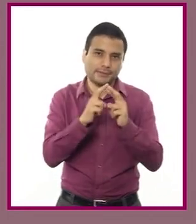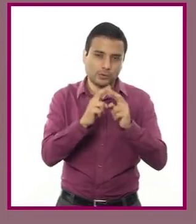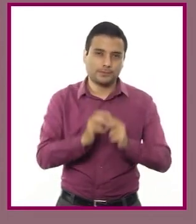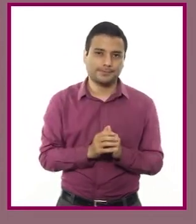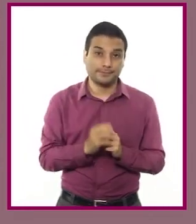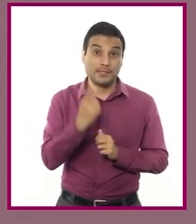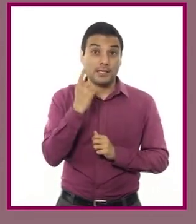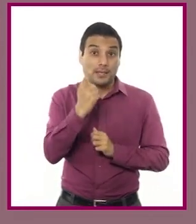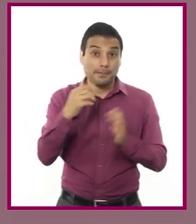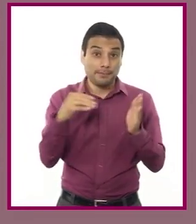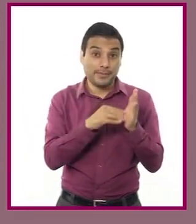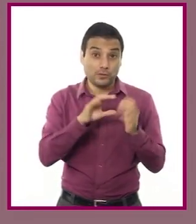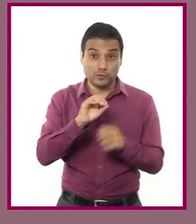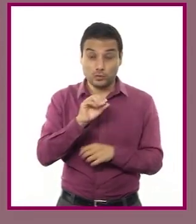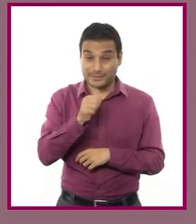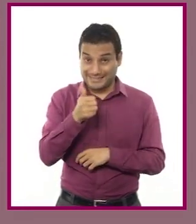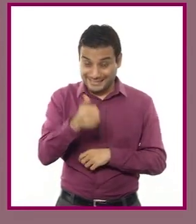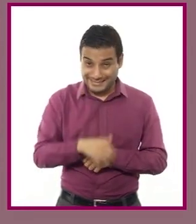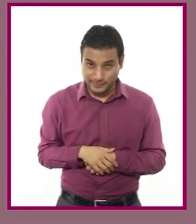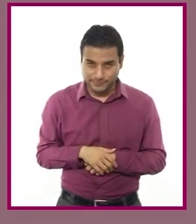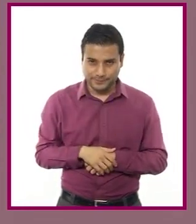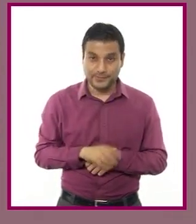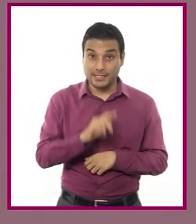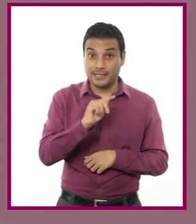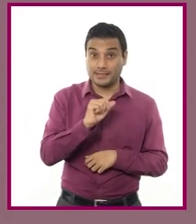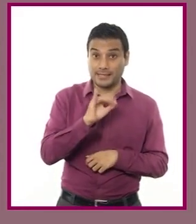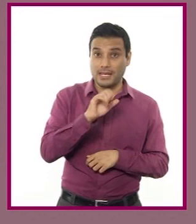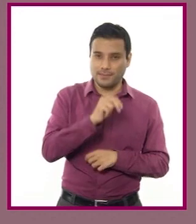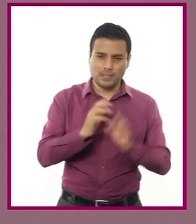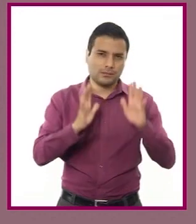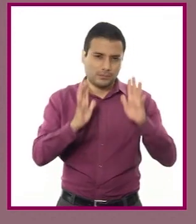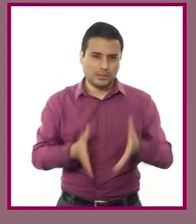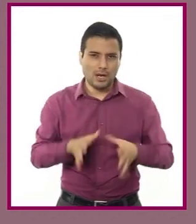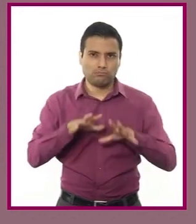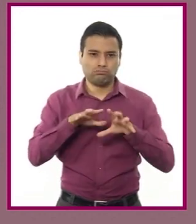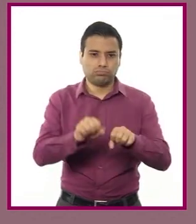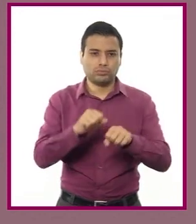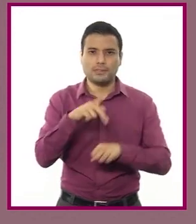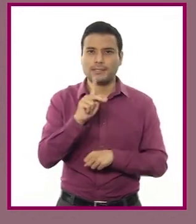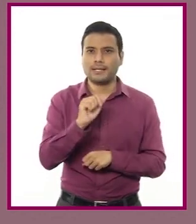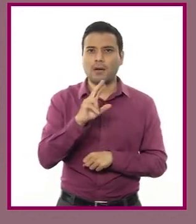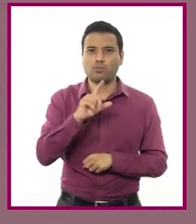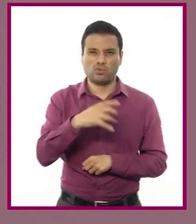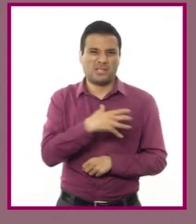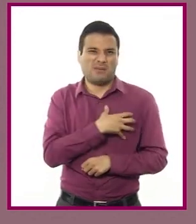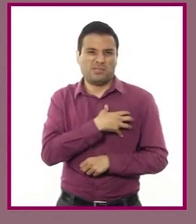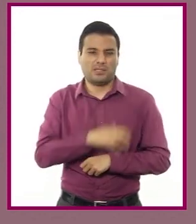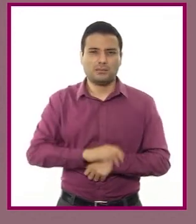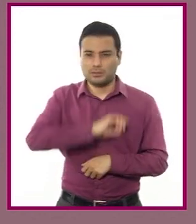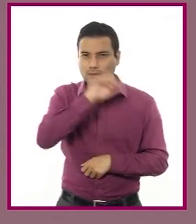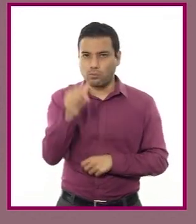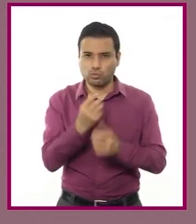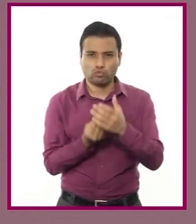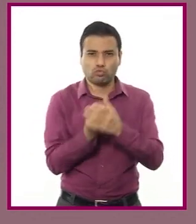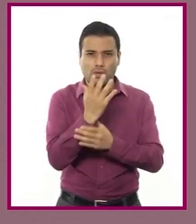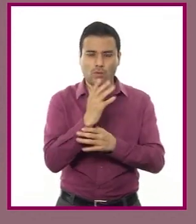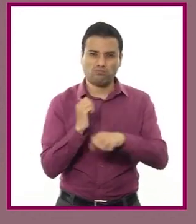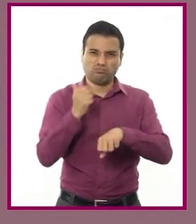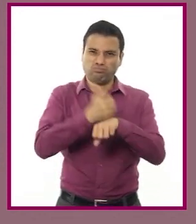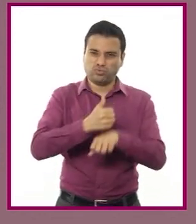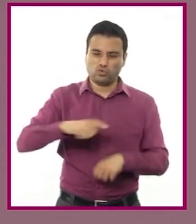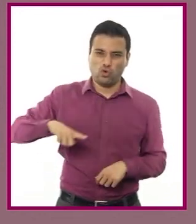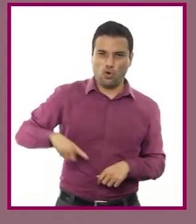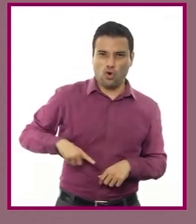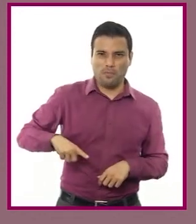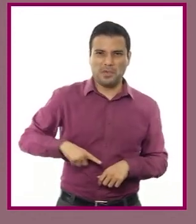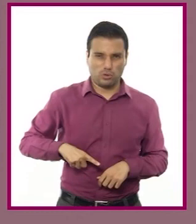En 1996, los talibán tomaron Kabul, la capital, y fundaron el Emirato Islámico de